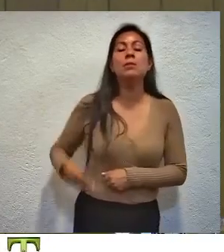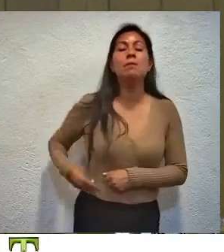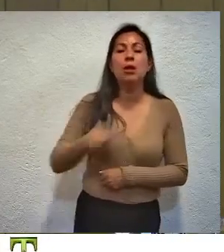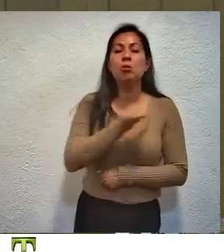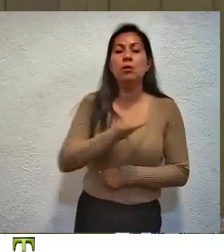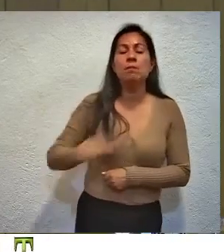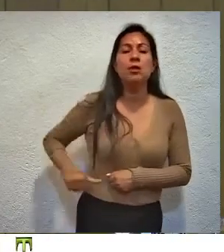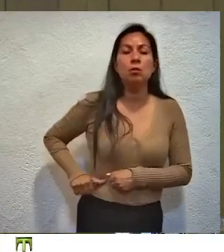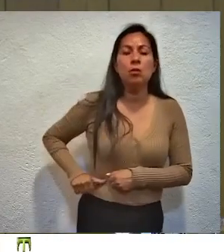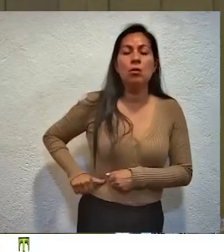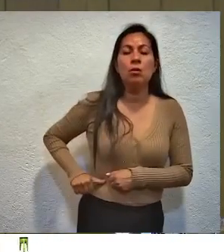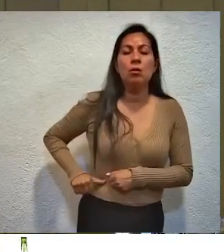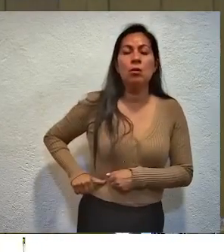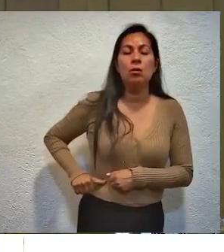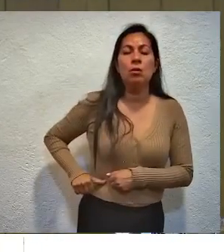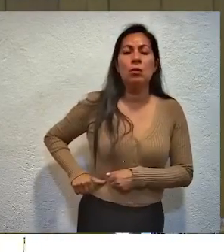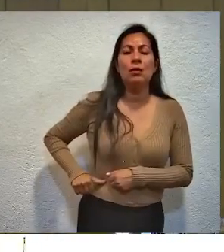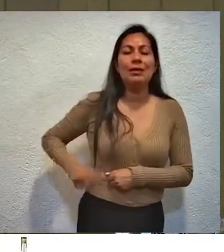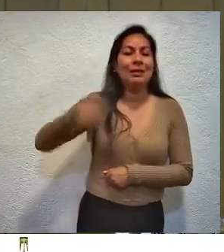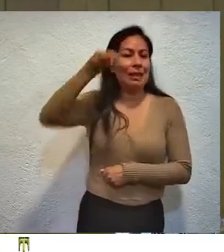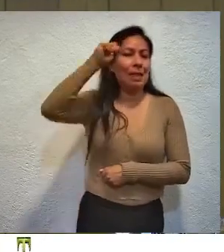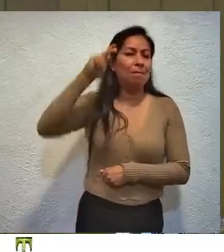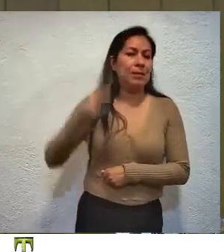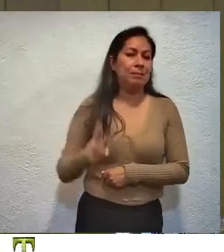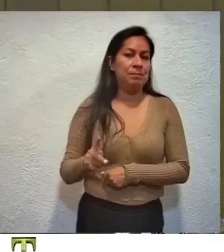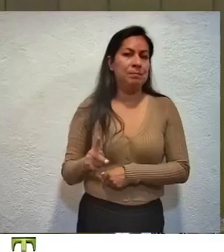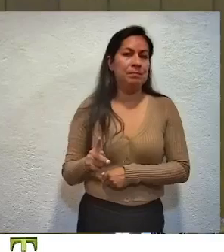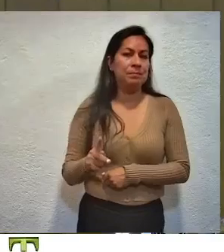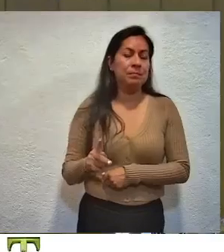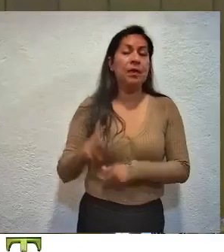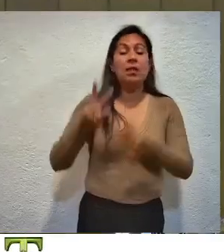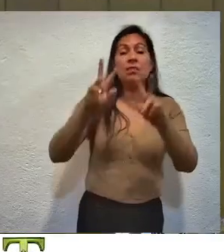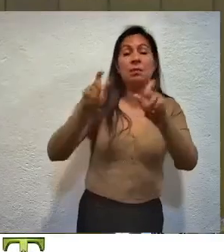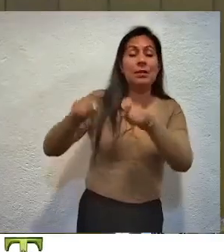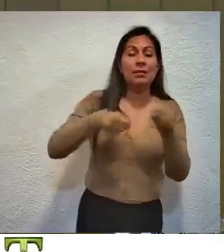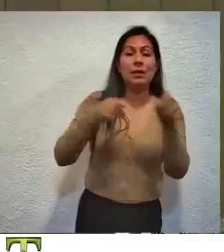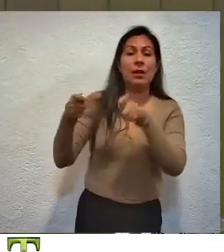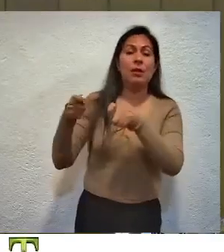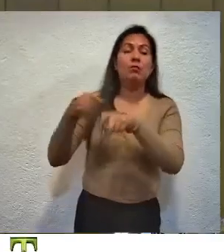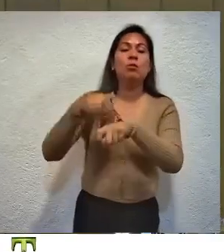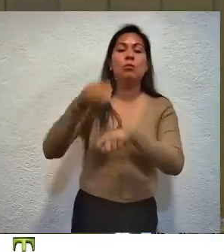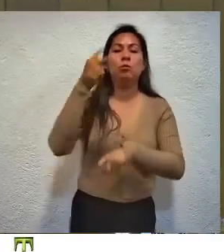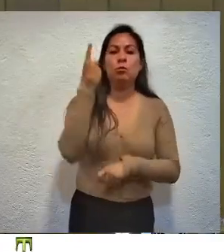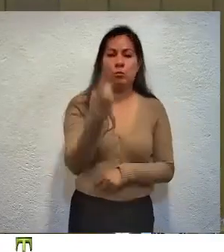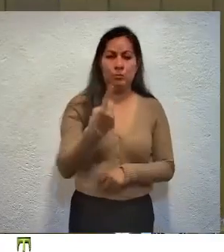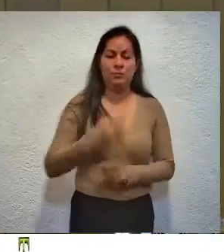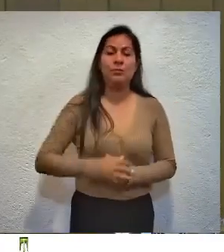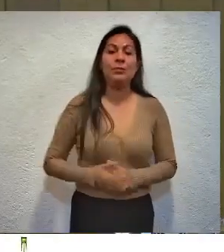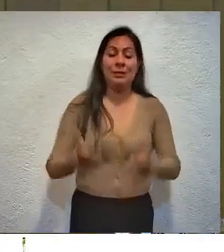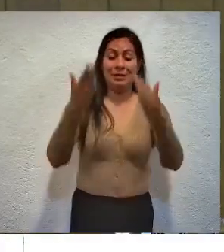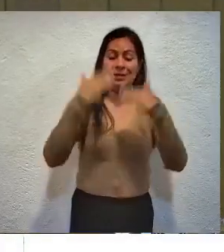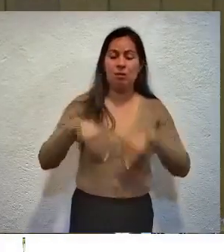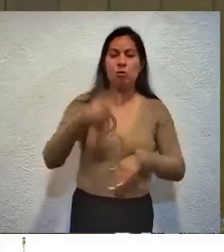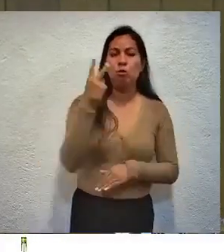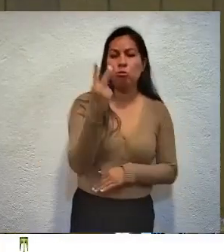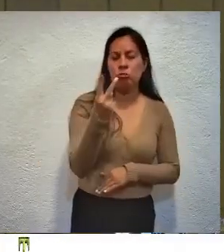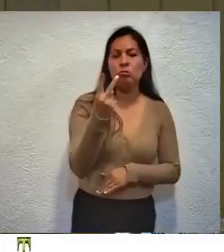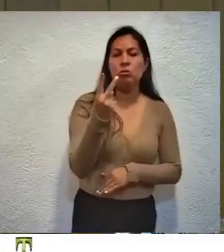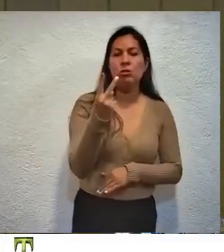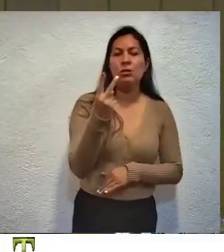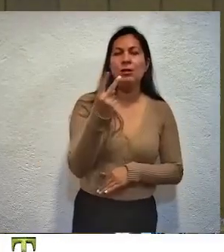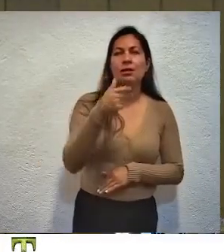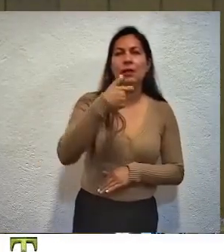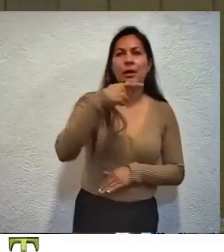ayuntamiento constitucional de Tlapa de Comonfort Guerrero, asunto turnado a la ponencia 1. El asunto número 2 es el